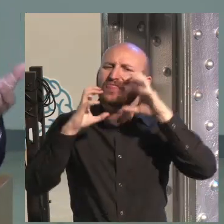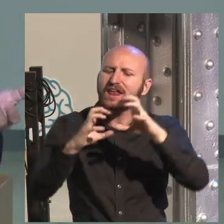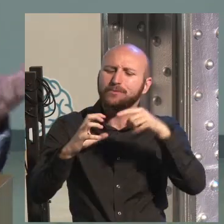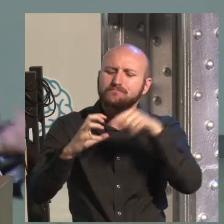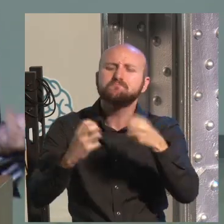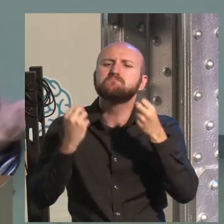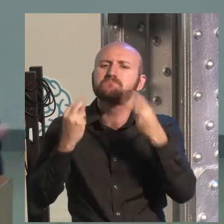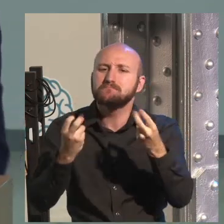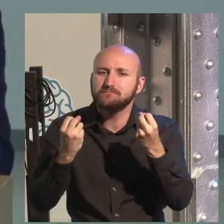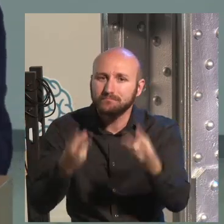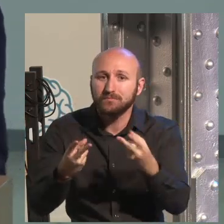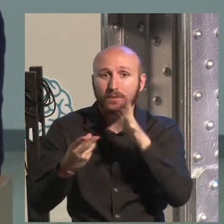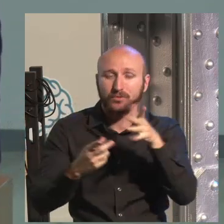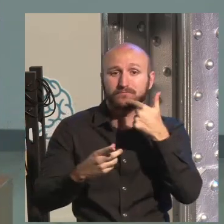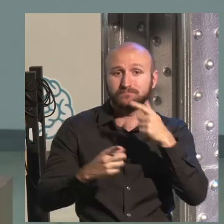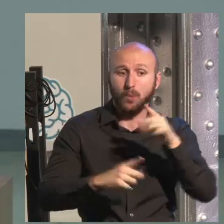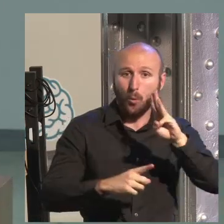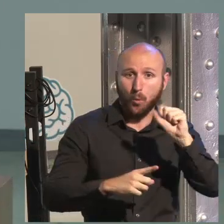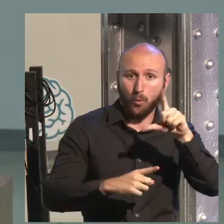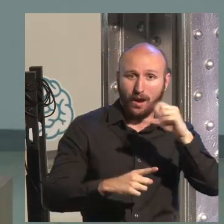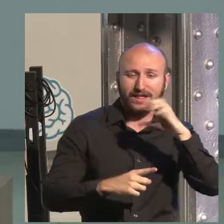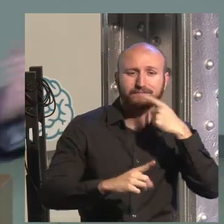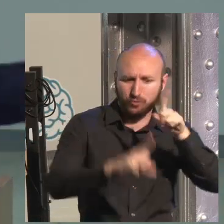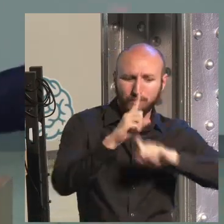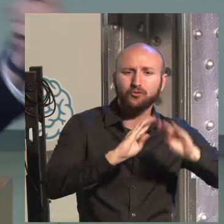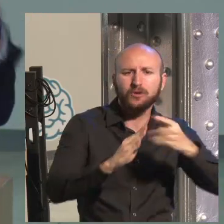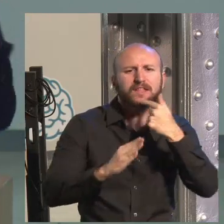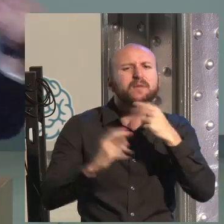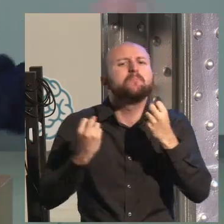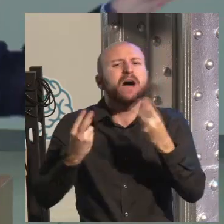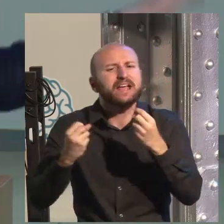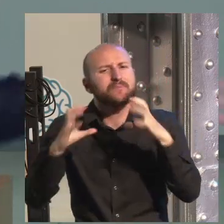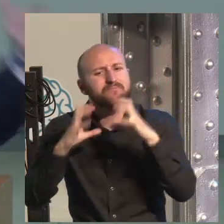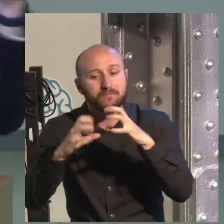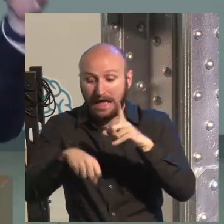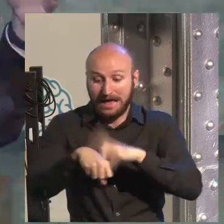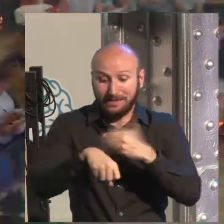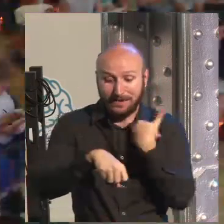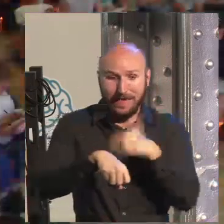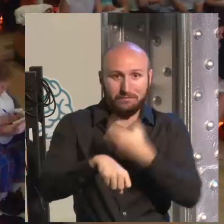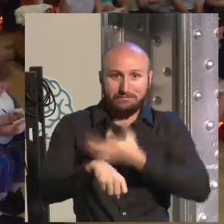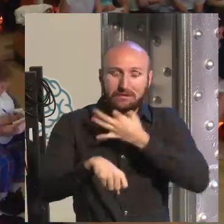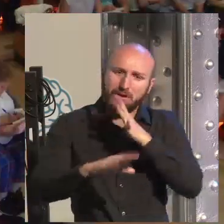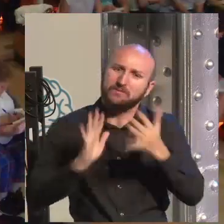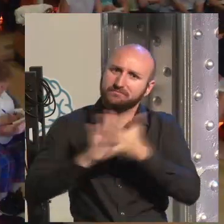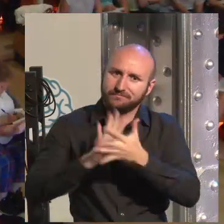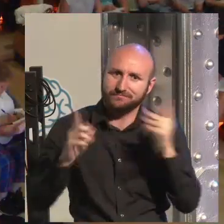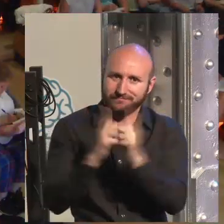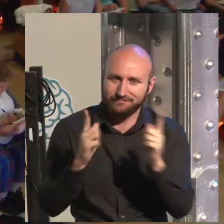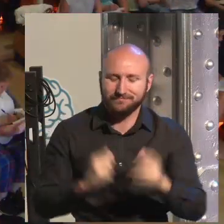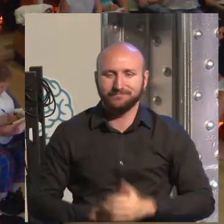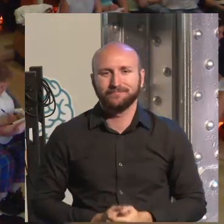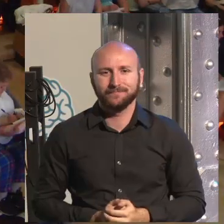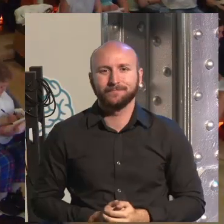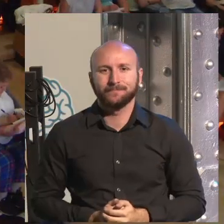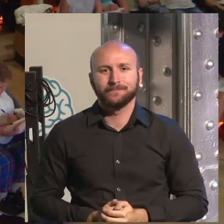nos plantea el problema de Wallace. ¿Para qué sirve el cerebro? He de decir que, y ya casi no me queda tiempo, pero voy a hacer un recorrido muy rápido. Porque la